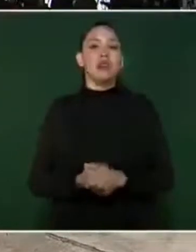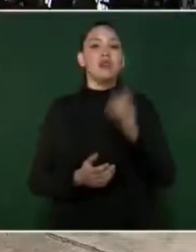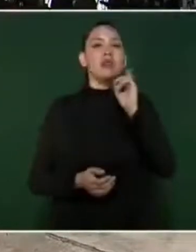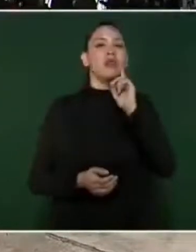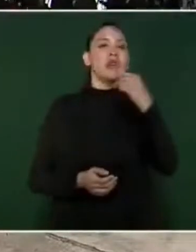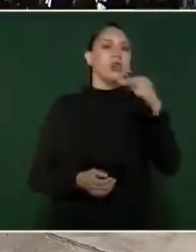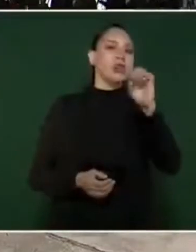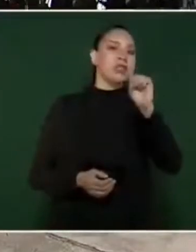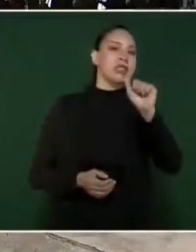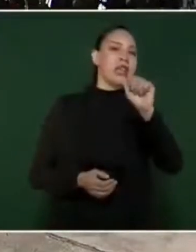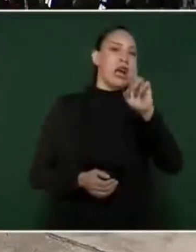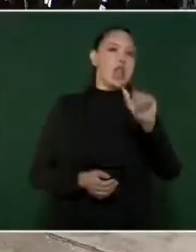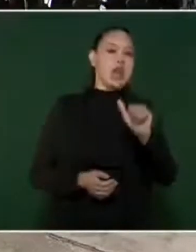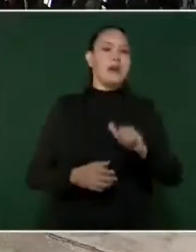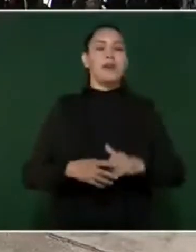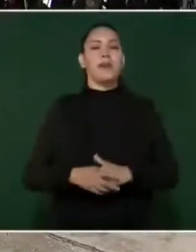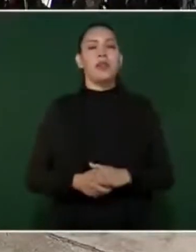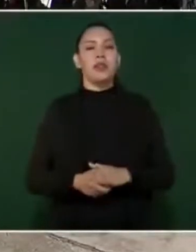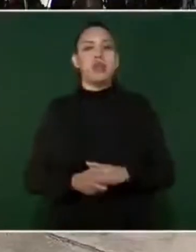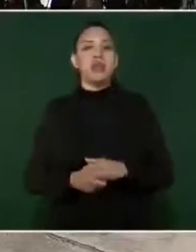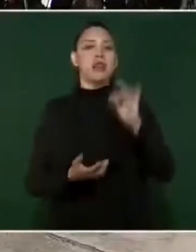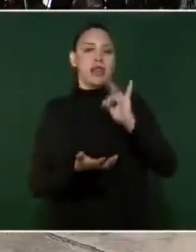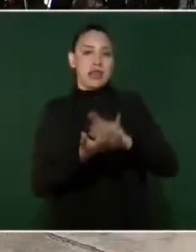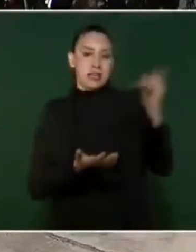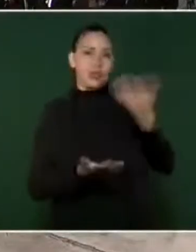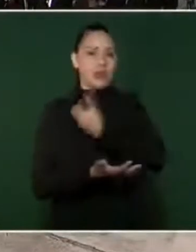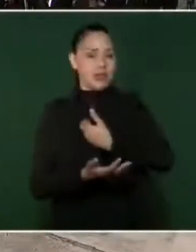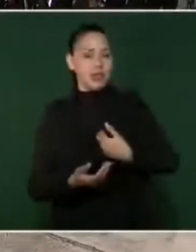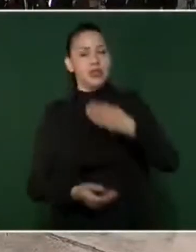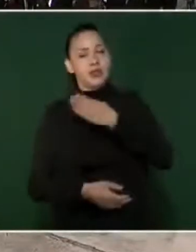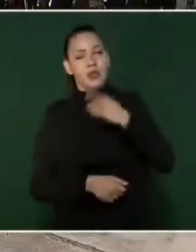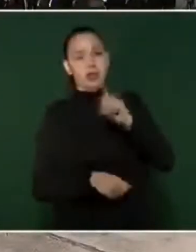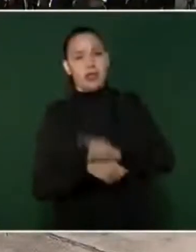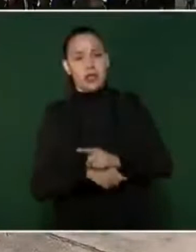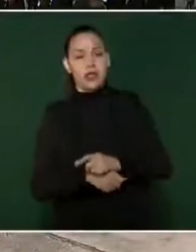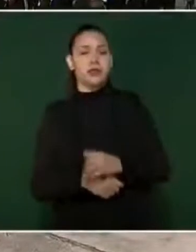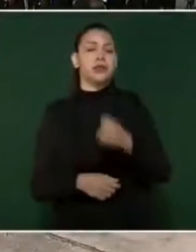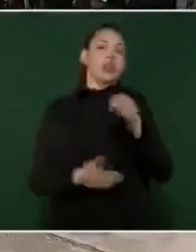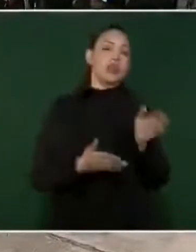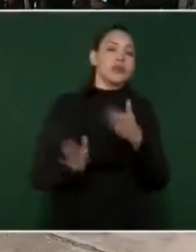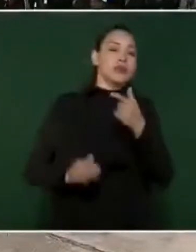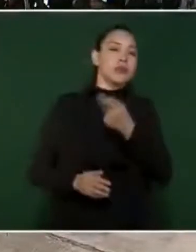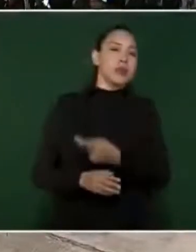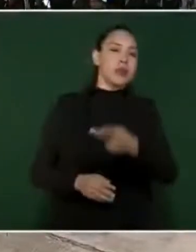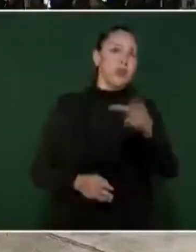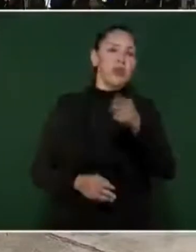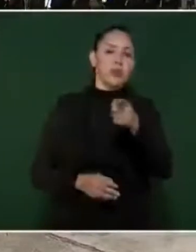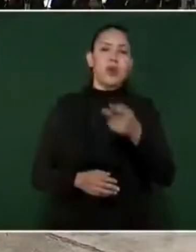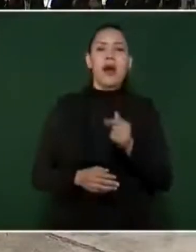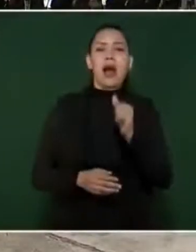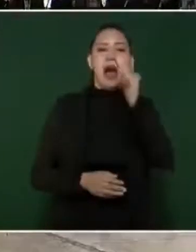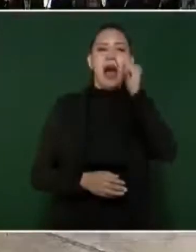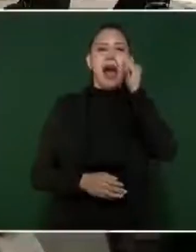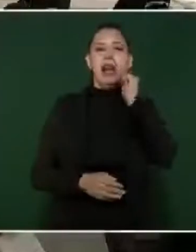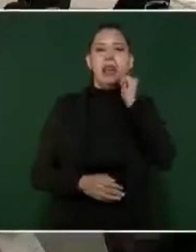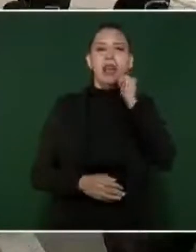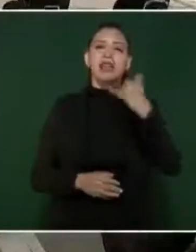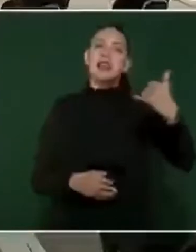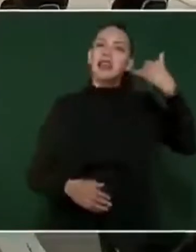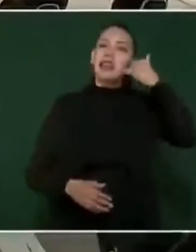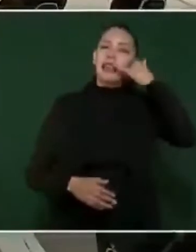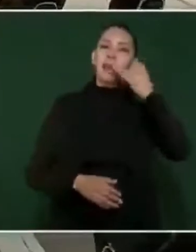Gracias, presidente. Buenos días. Preguntarle sobre la llamada que tuvo ayer con el presidente Biden, qué temas tocaron, si se trató el asunto de las